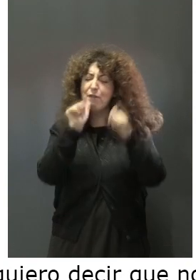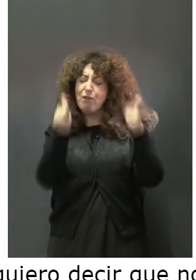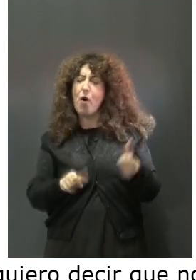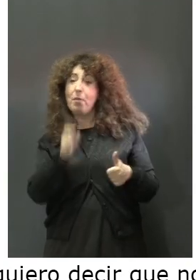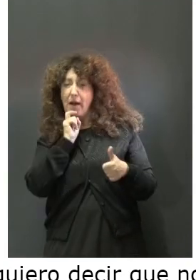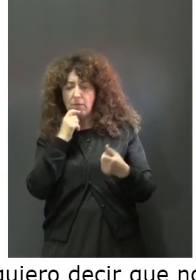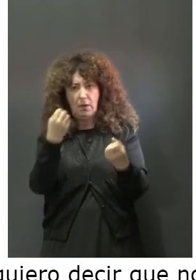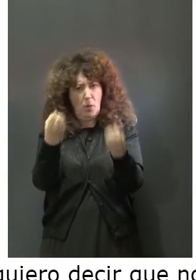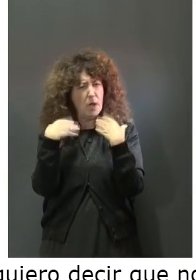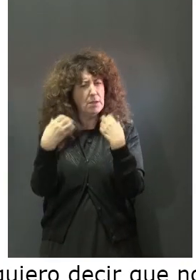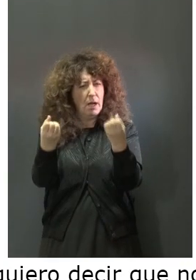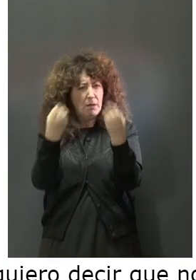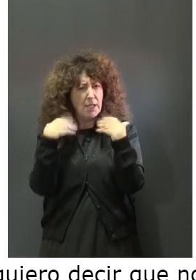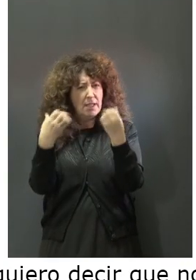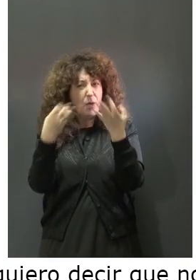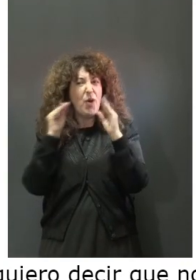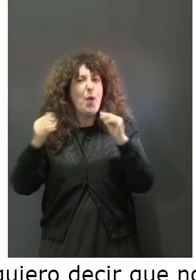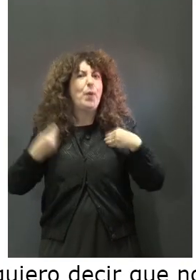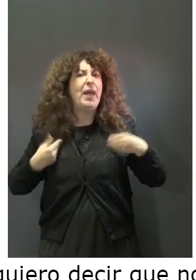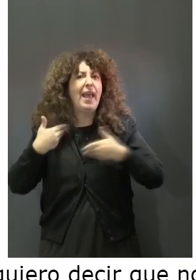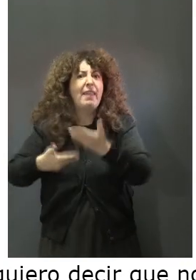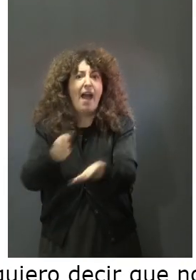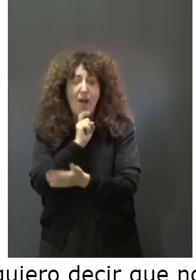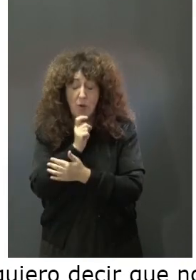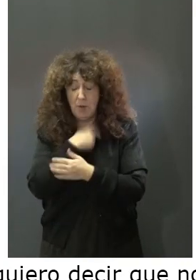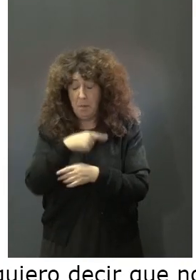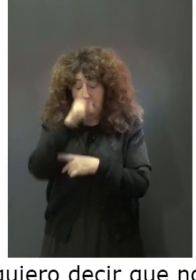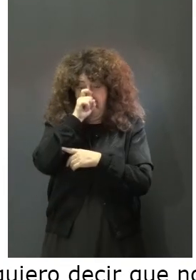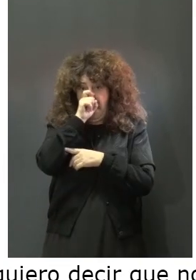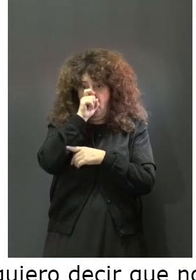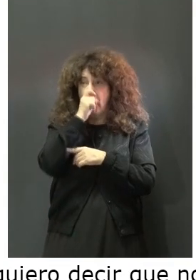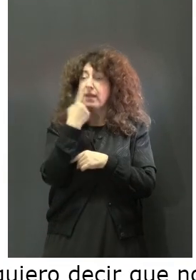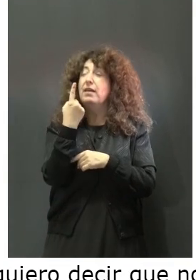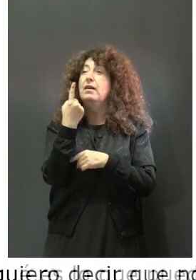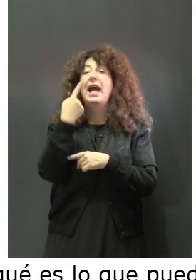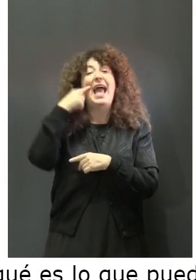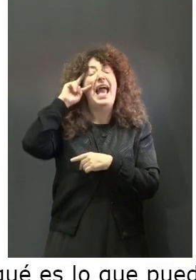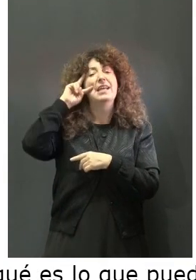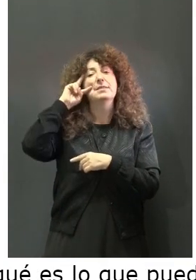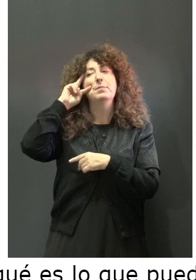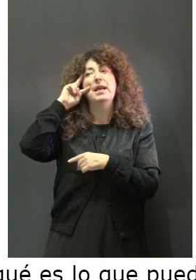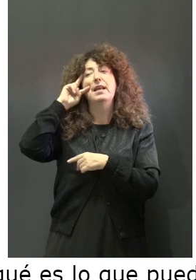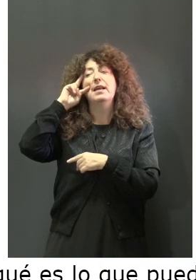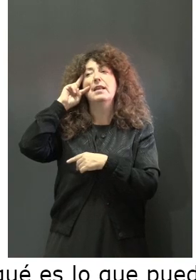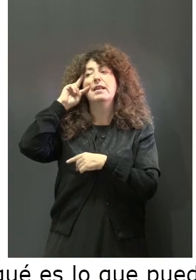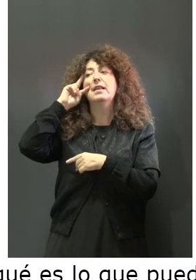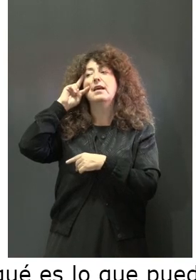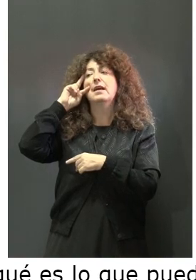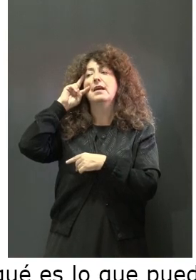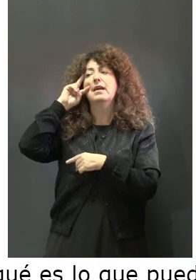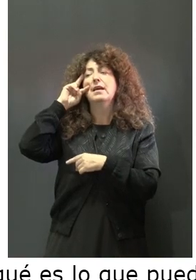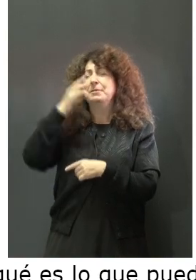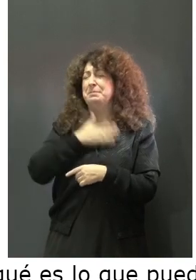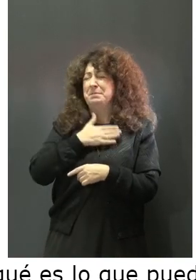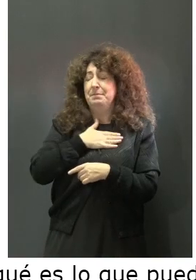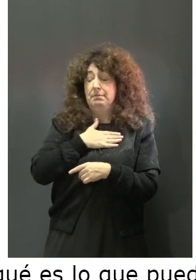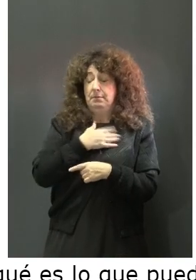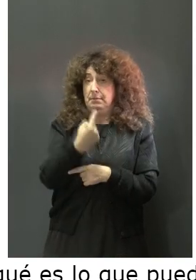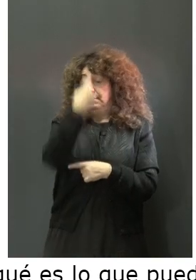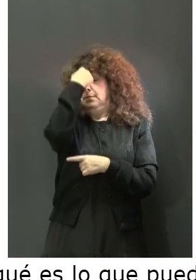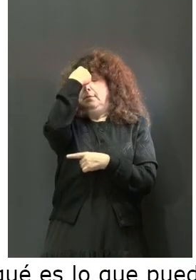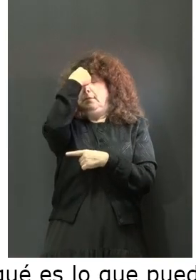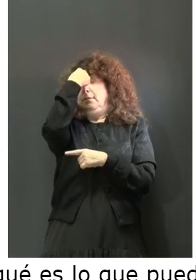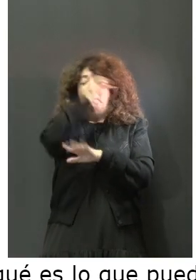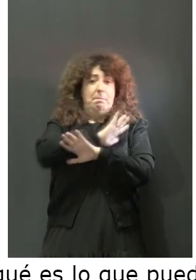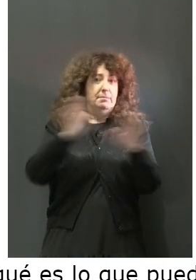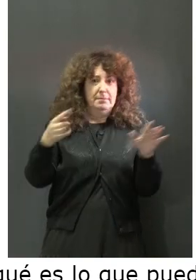están transmitiendo su forma de vida. Yo recuerdo que una de las experiencias así que tuve, que más me flasearon, si me permitís